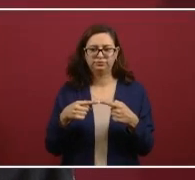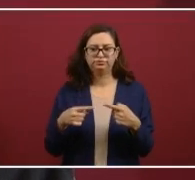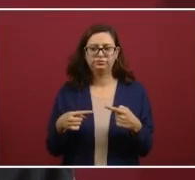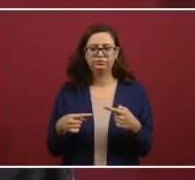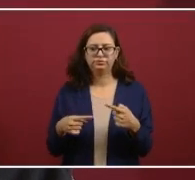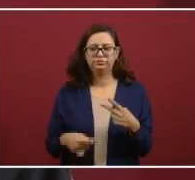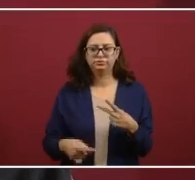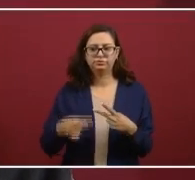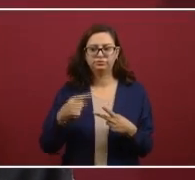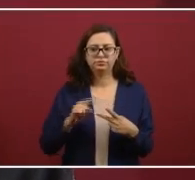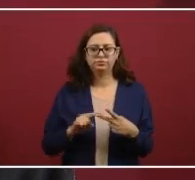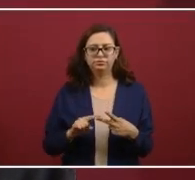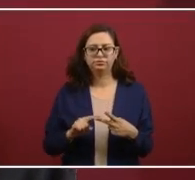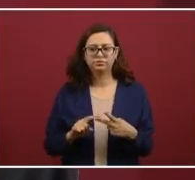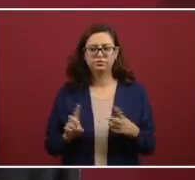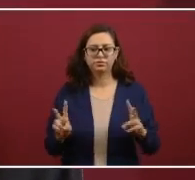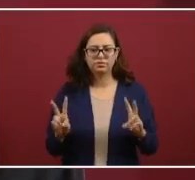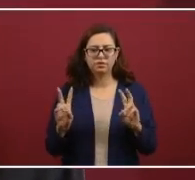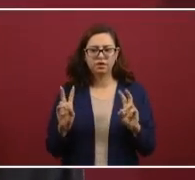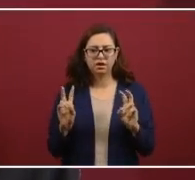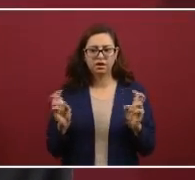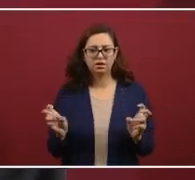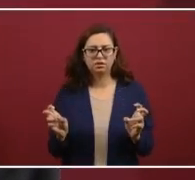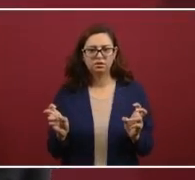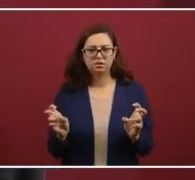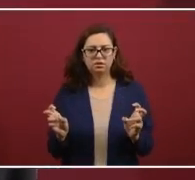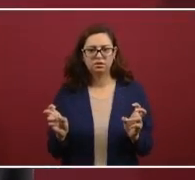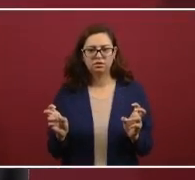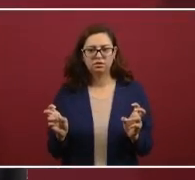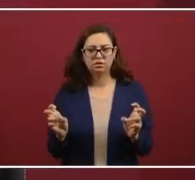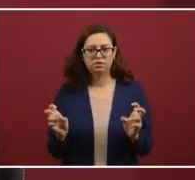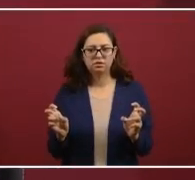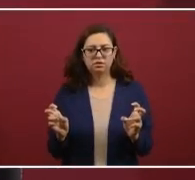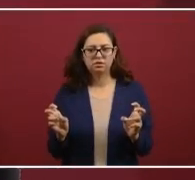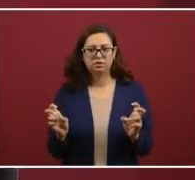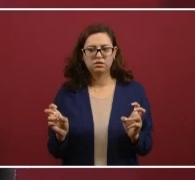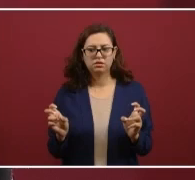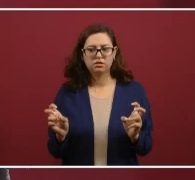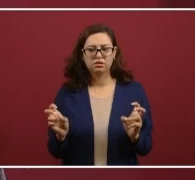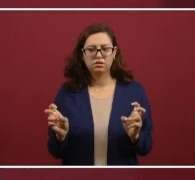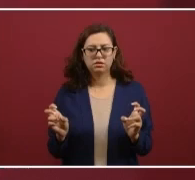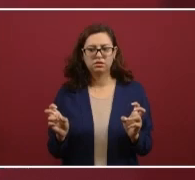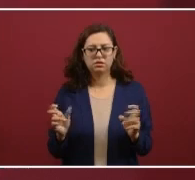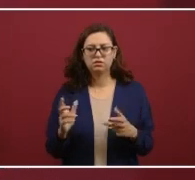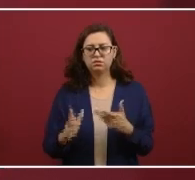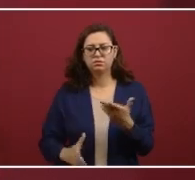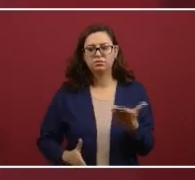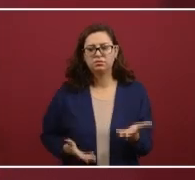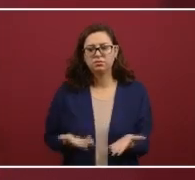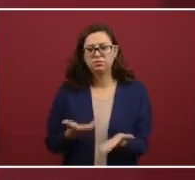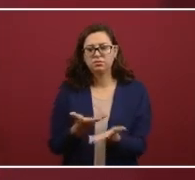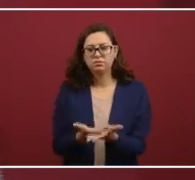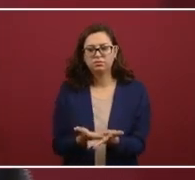Y el segundo tema es el de la presentación